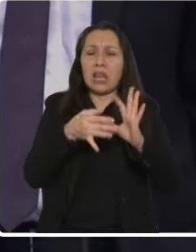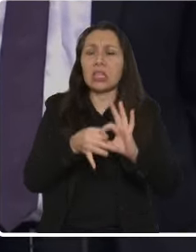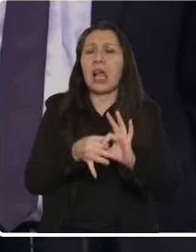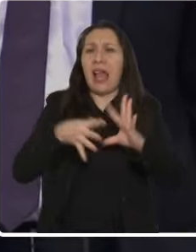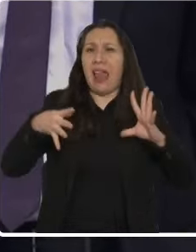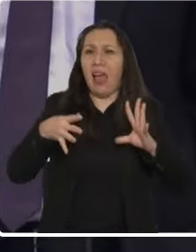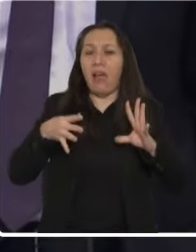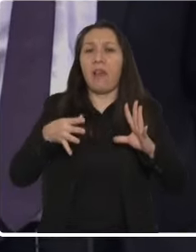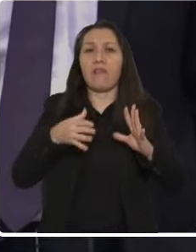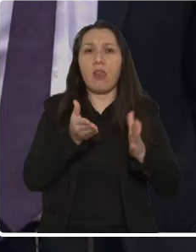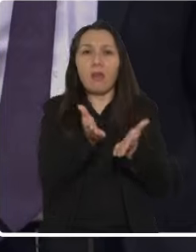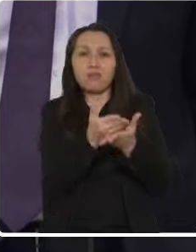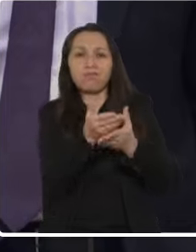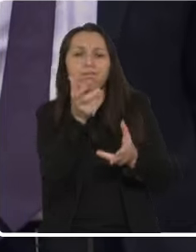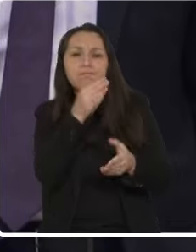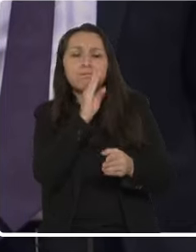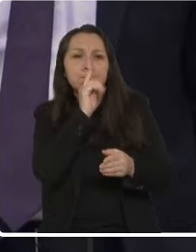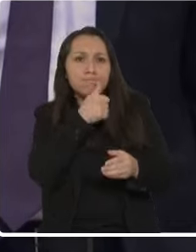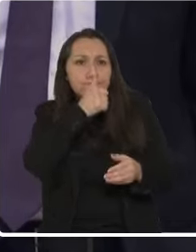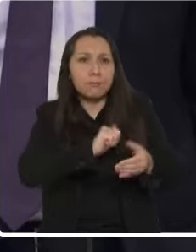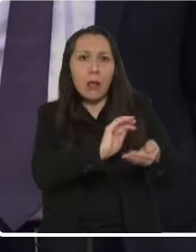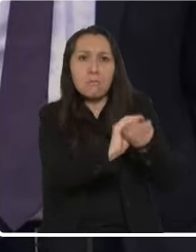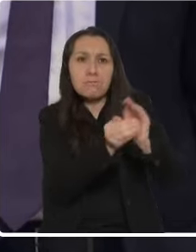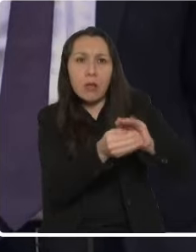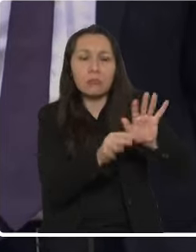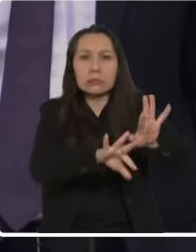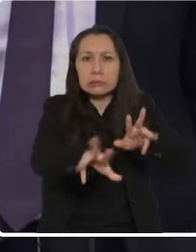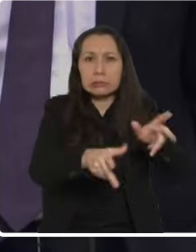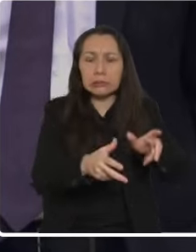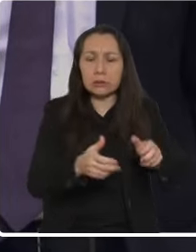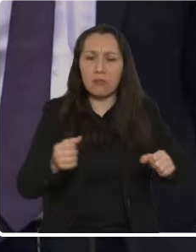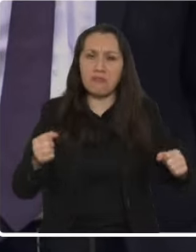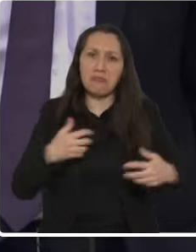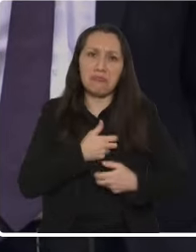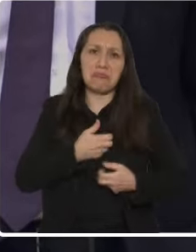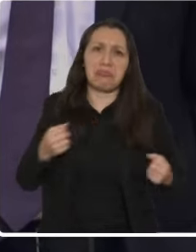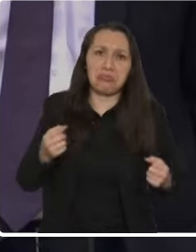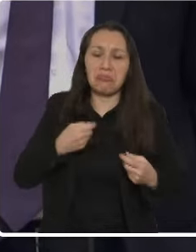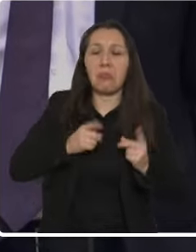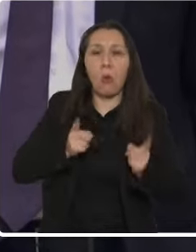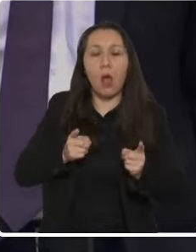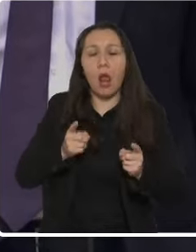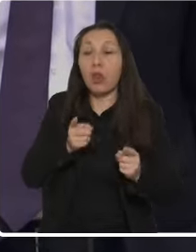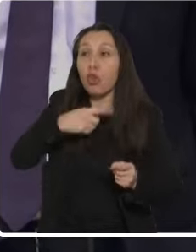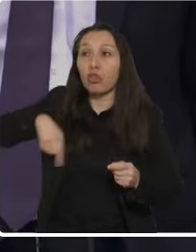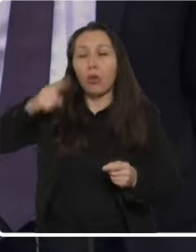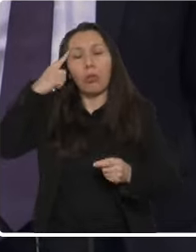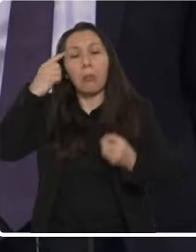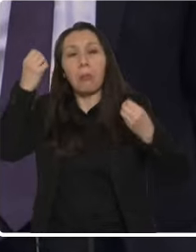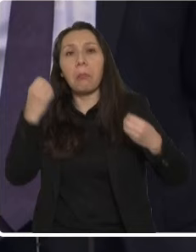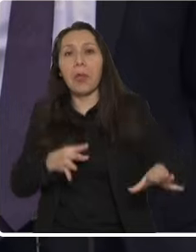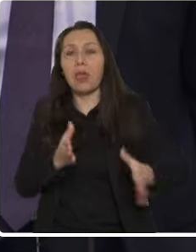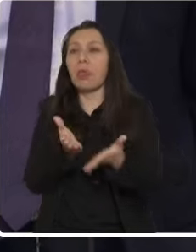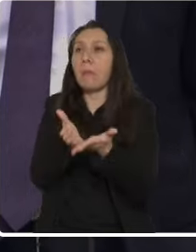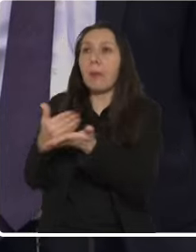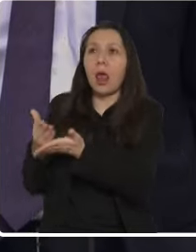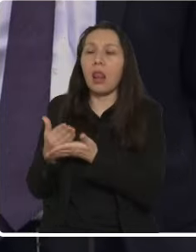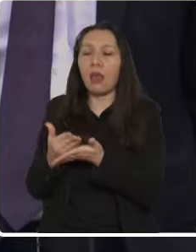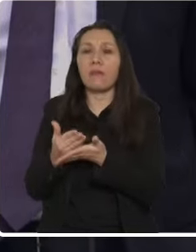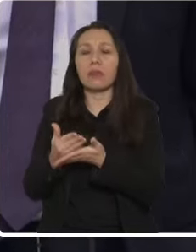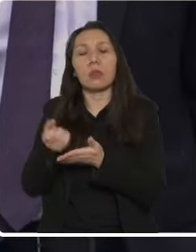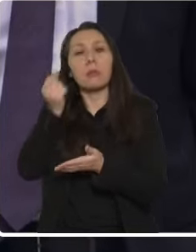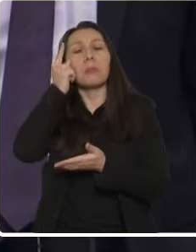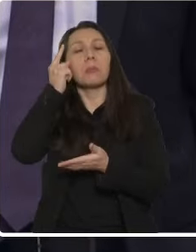graves por parte del crimen organizado o delincuentes violentos y perdamos de vista el sentido de planificación,